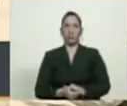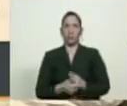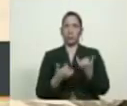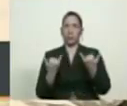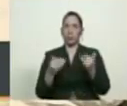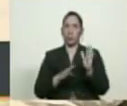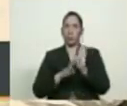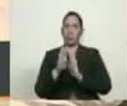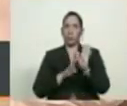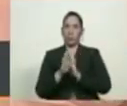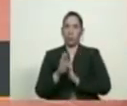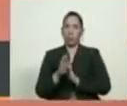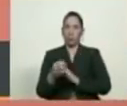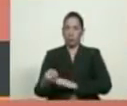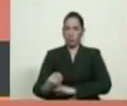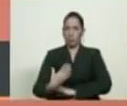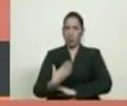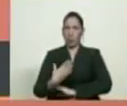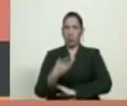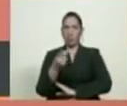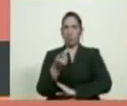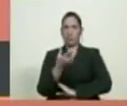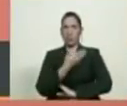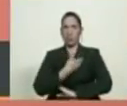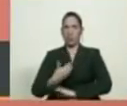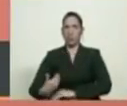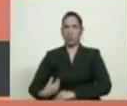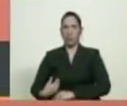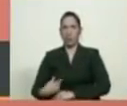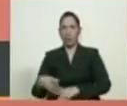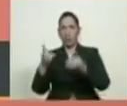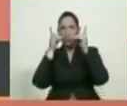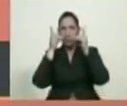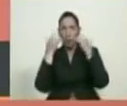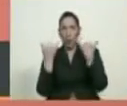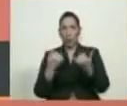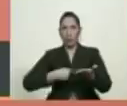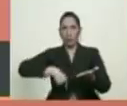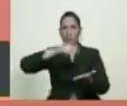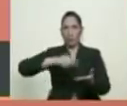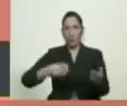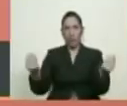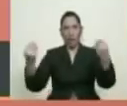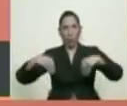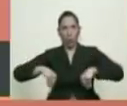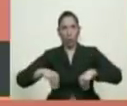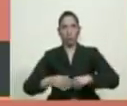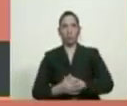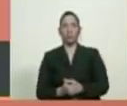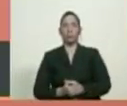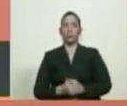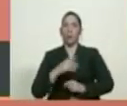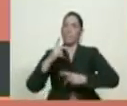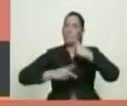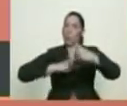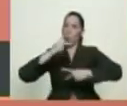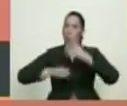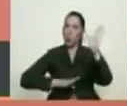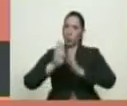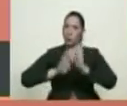acaba de llegar un mensaje de nuestra vicepresidenta ejecutiva que señala que se acaba de firmar el acuerdo productivo con